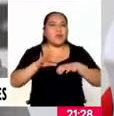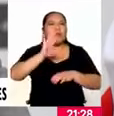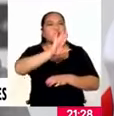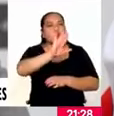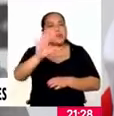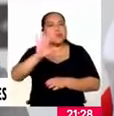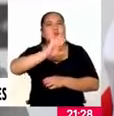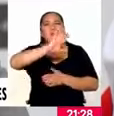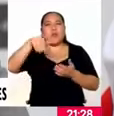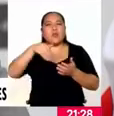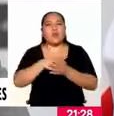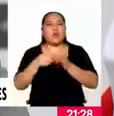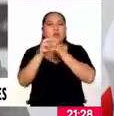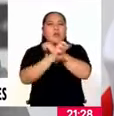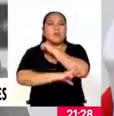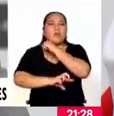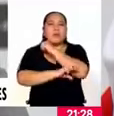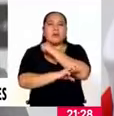todo el país.